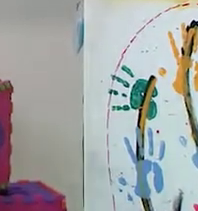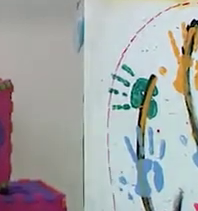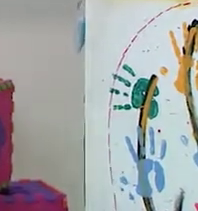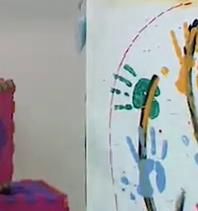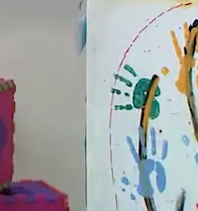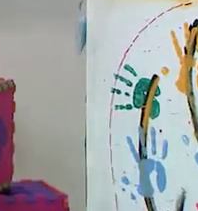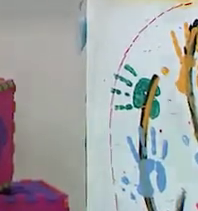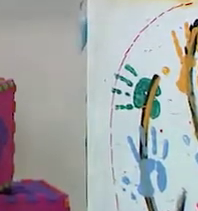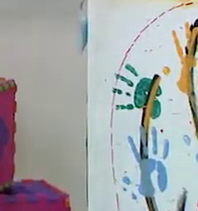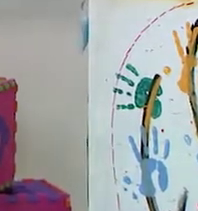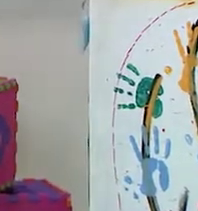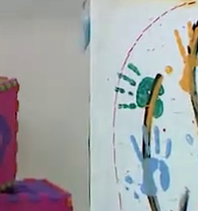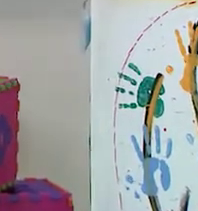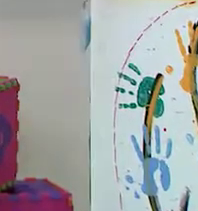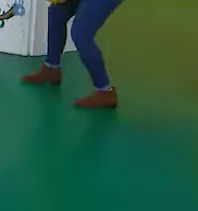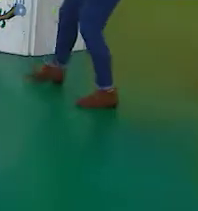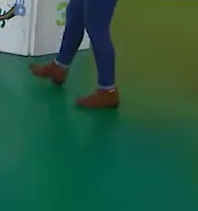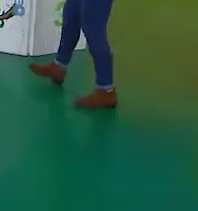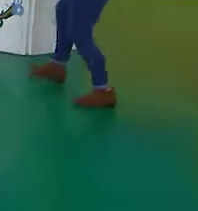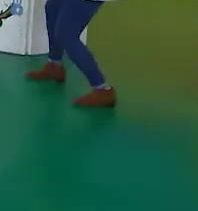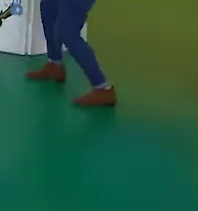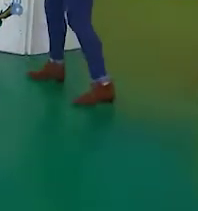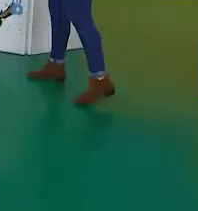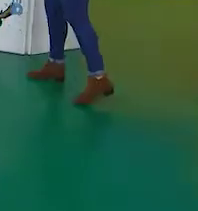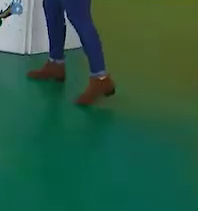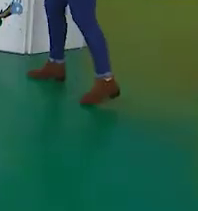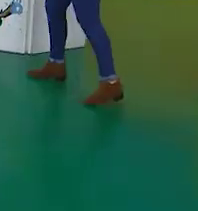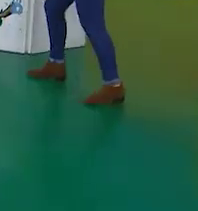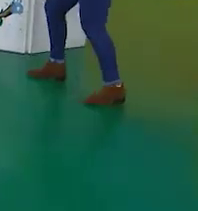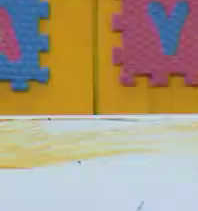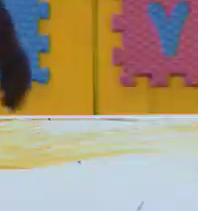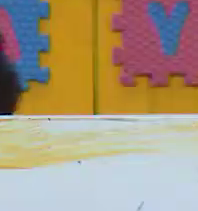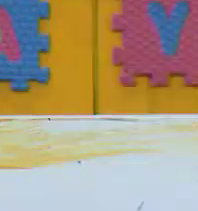¡Ay, ay, ay, ay!